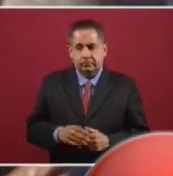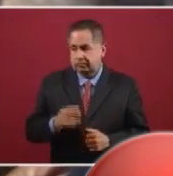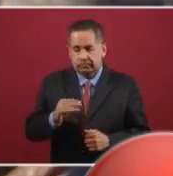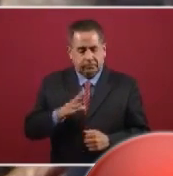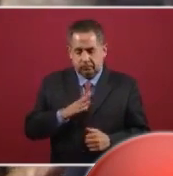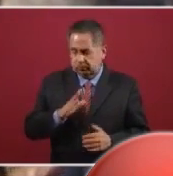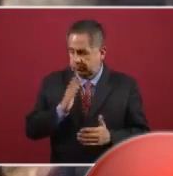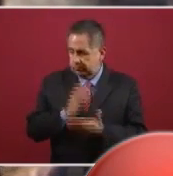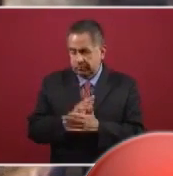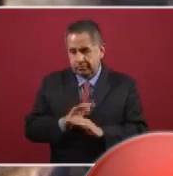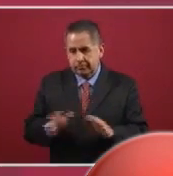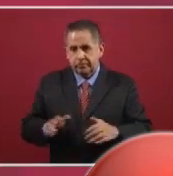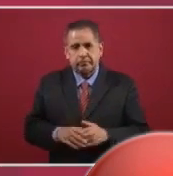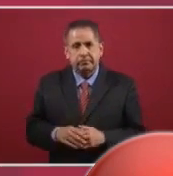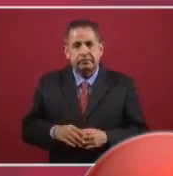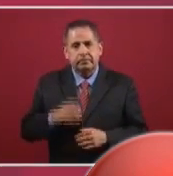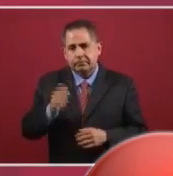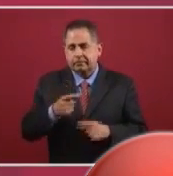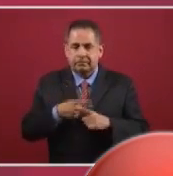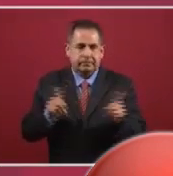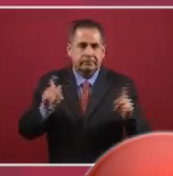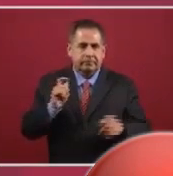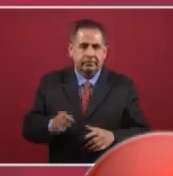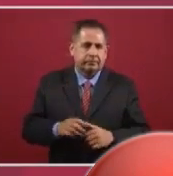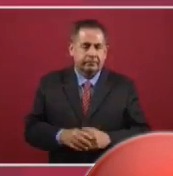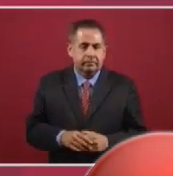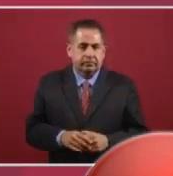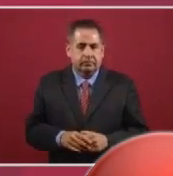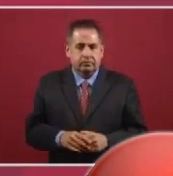existe, es distinto.